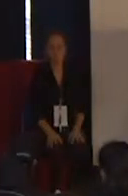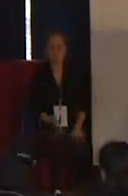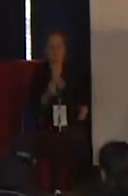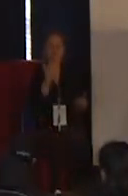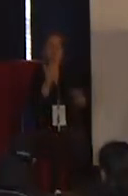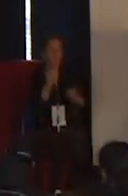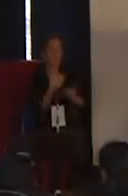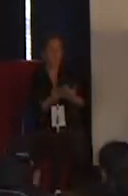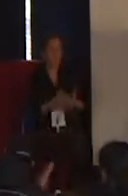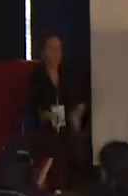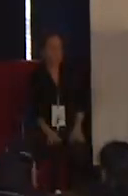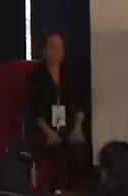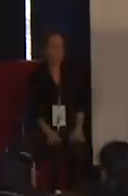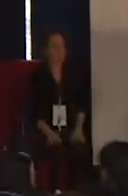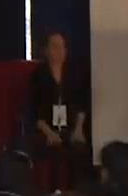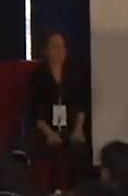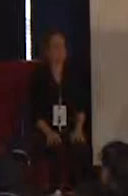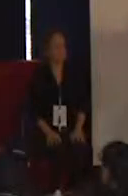Ok, muchas gracias a ti.